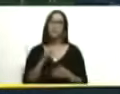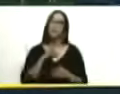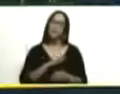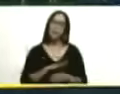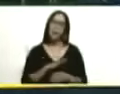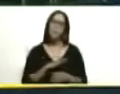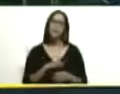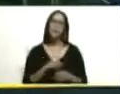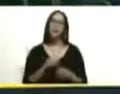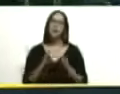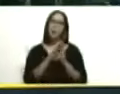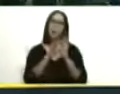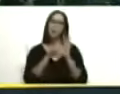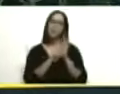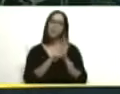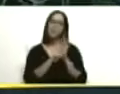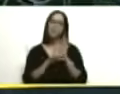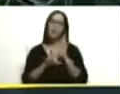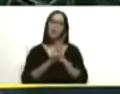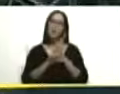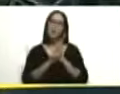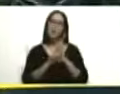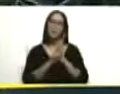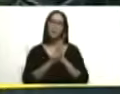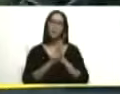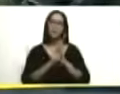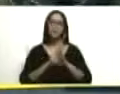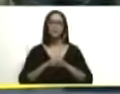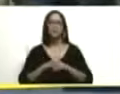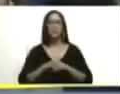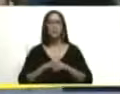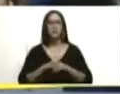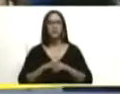Estamos constitucional y legalmente.